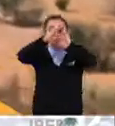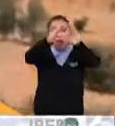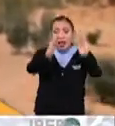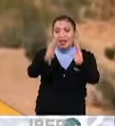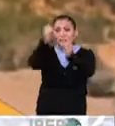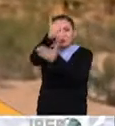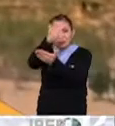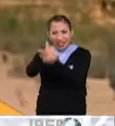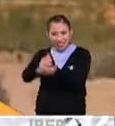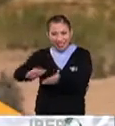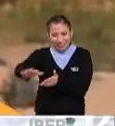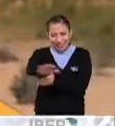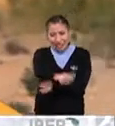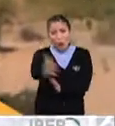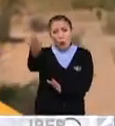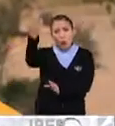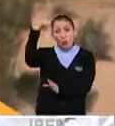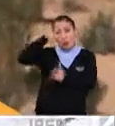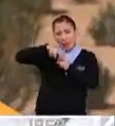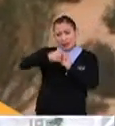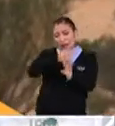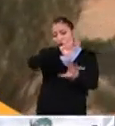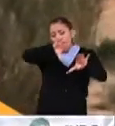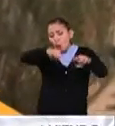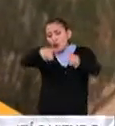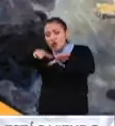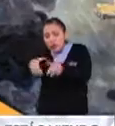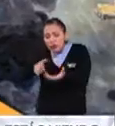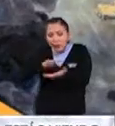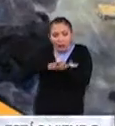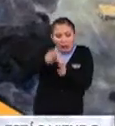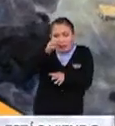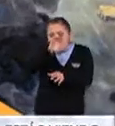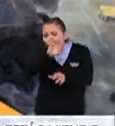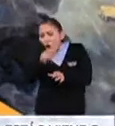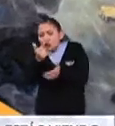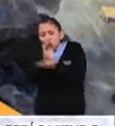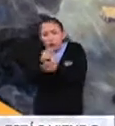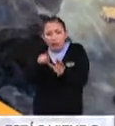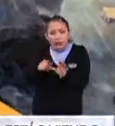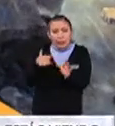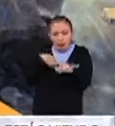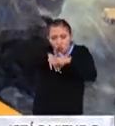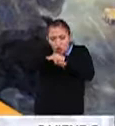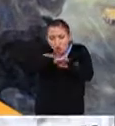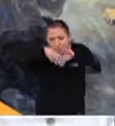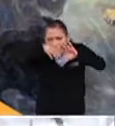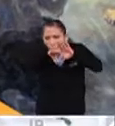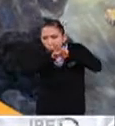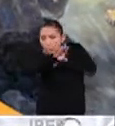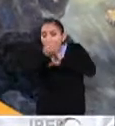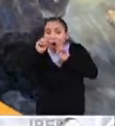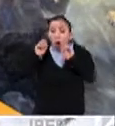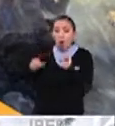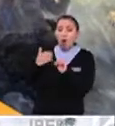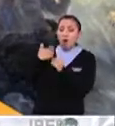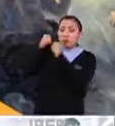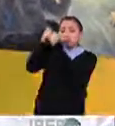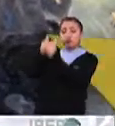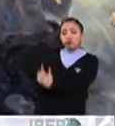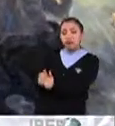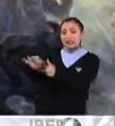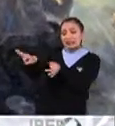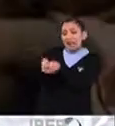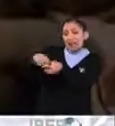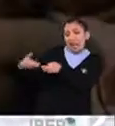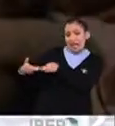las ciudades. Desde que comenzaron las primeras comunidades o civilizaciones que se resguardaban en las cavernas o en el sedentarismo,